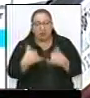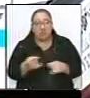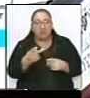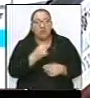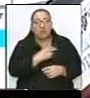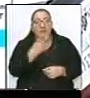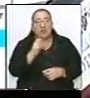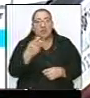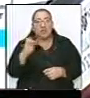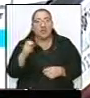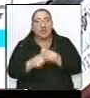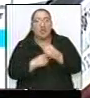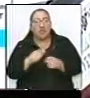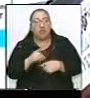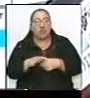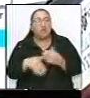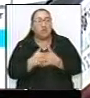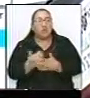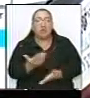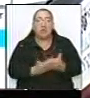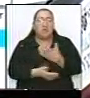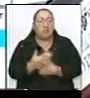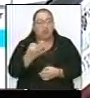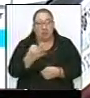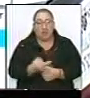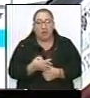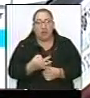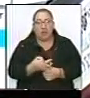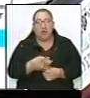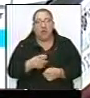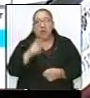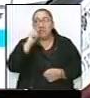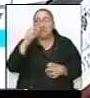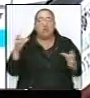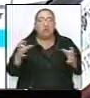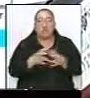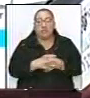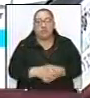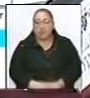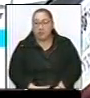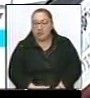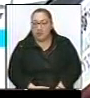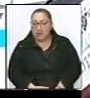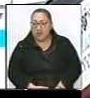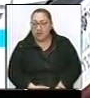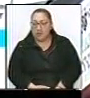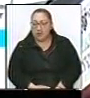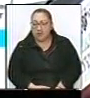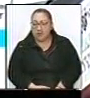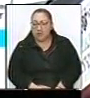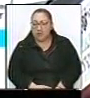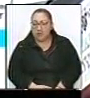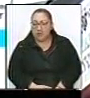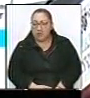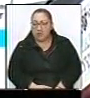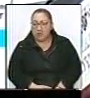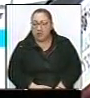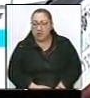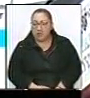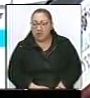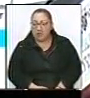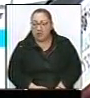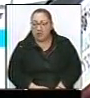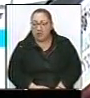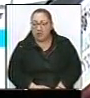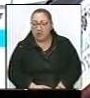20, 30 años, y que son unos burócratas realmente dorados, realmente dorados. Ellos son los que observan. La ley del